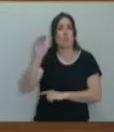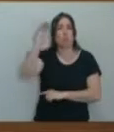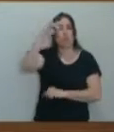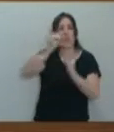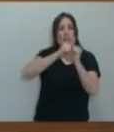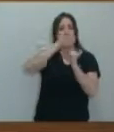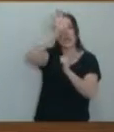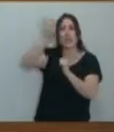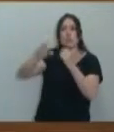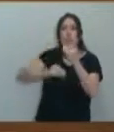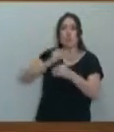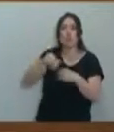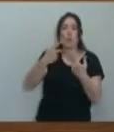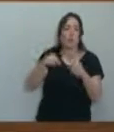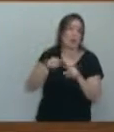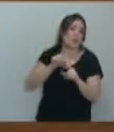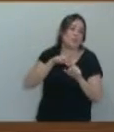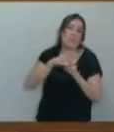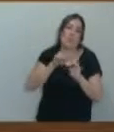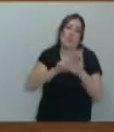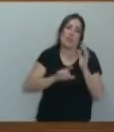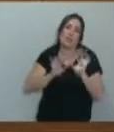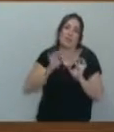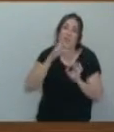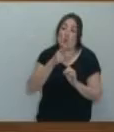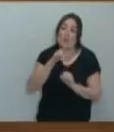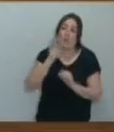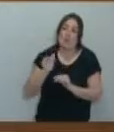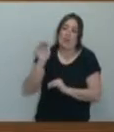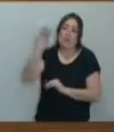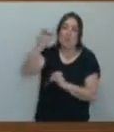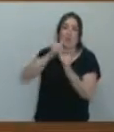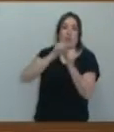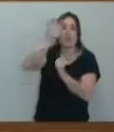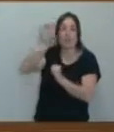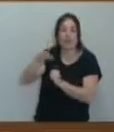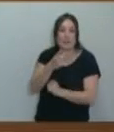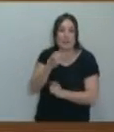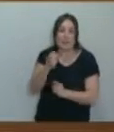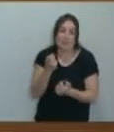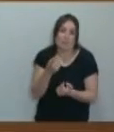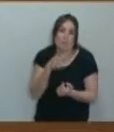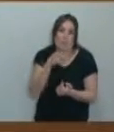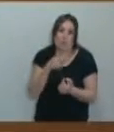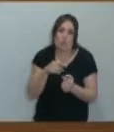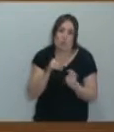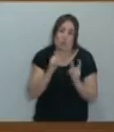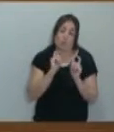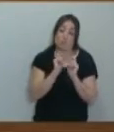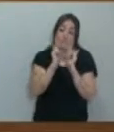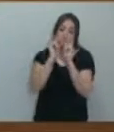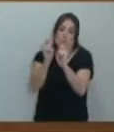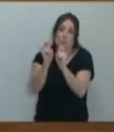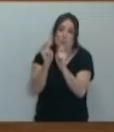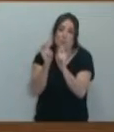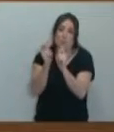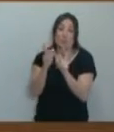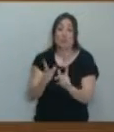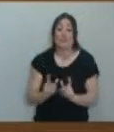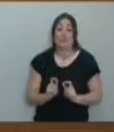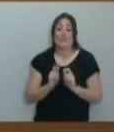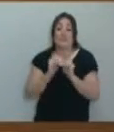tan peculiar de una cantera que es determinante para la adjudicación de la obra, en la cual el adjudicatario de la obra, uno de los miembros de la